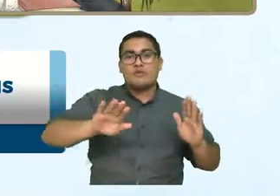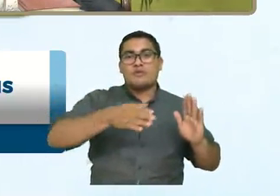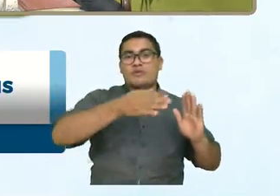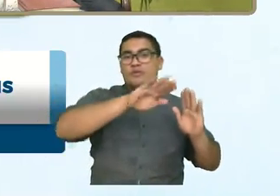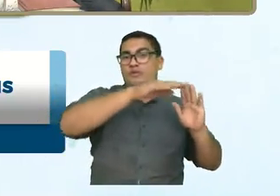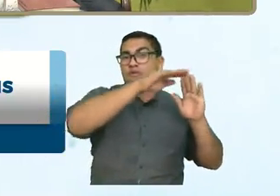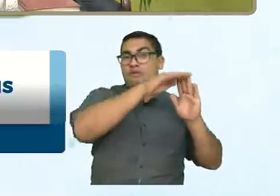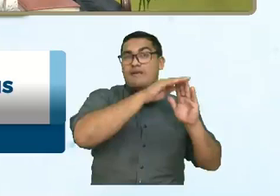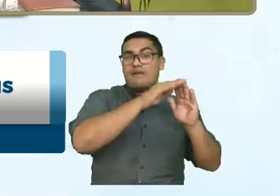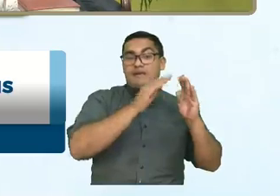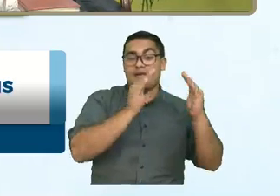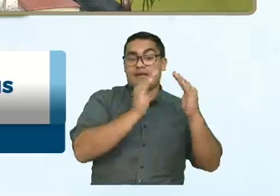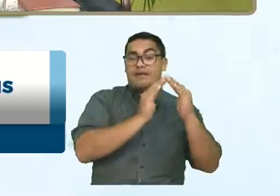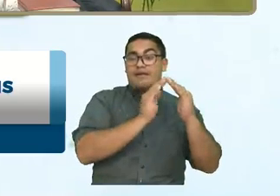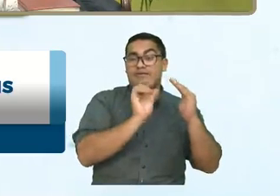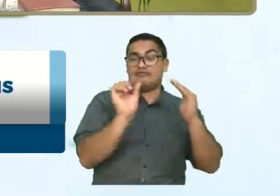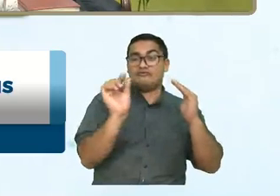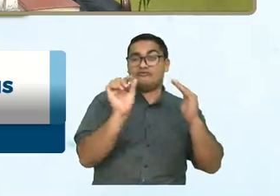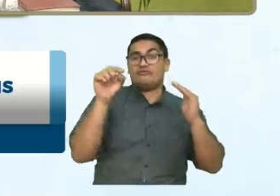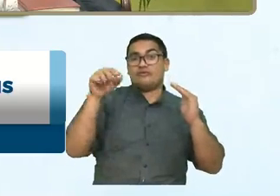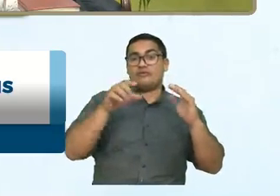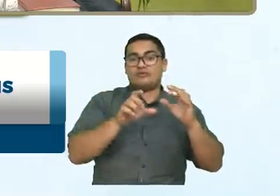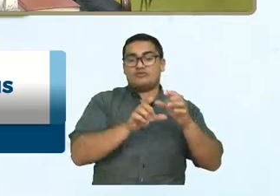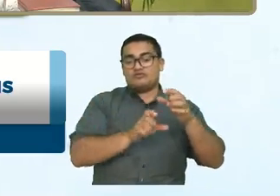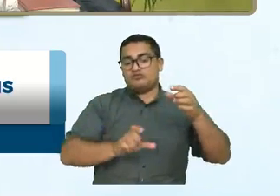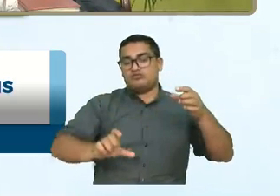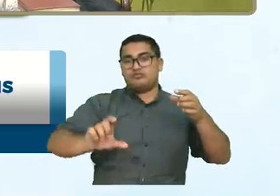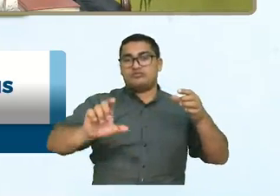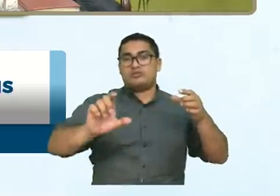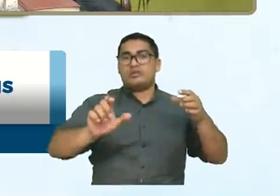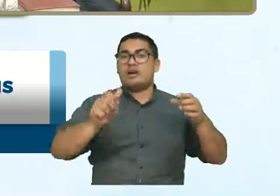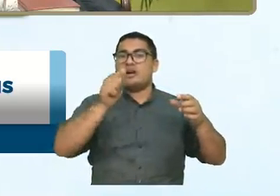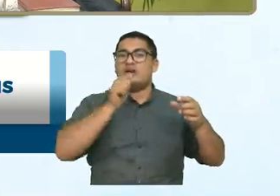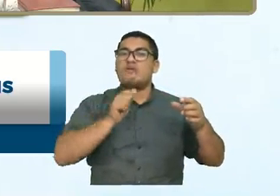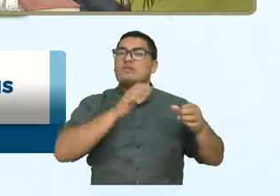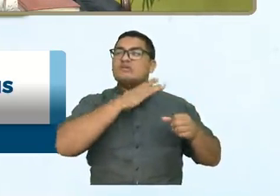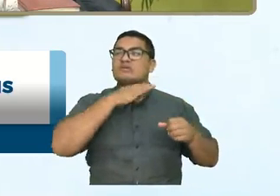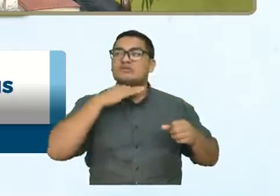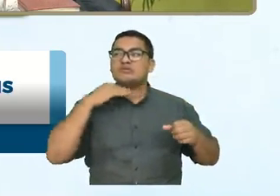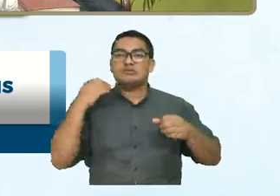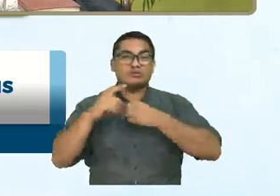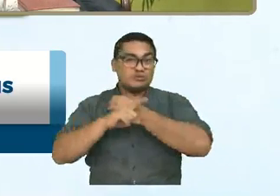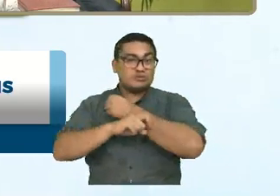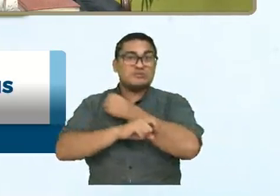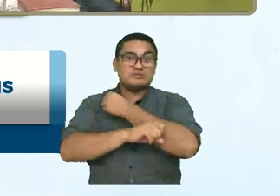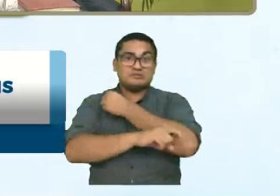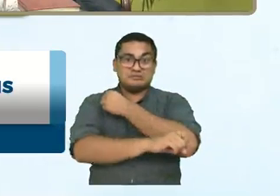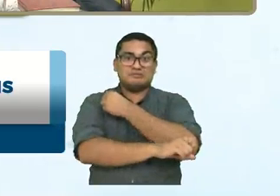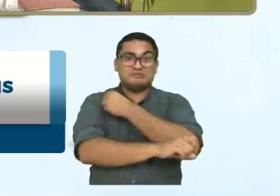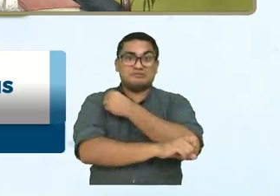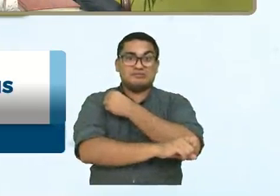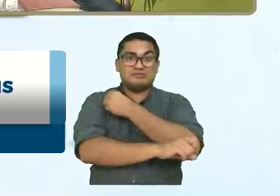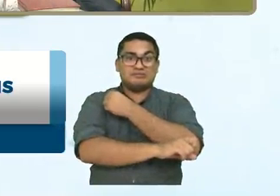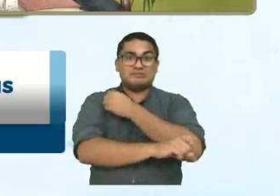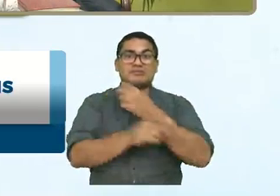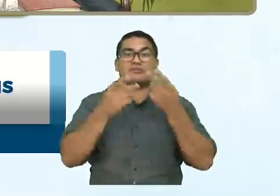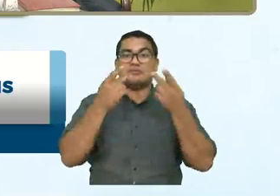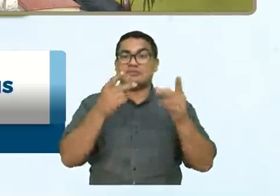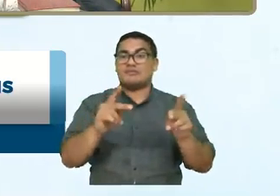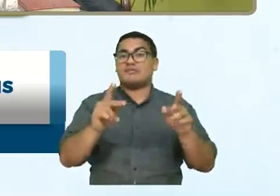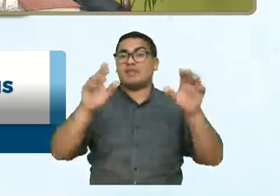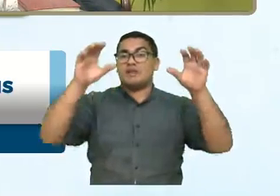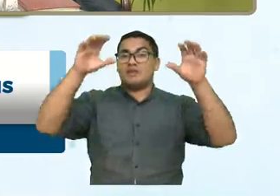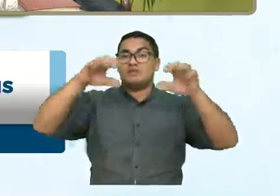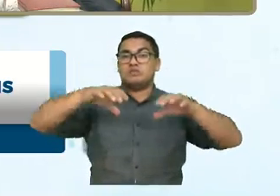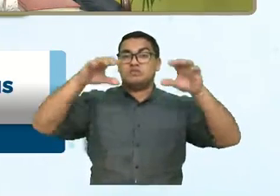las casas, incluso en las tuberías de aguas negras, por ahí están esos roedores. Pero cuando llueve,